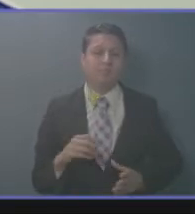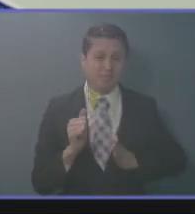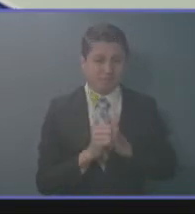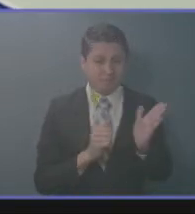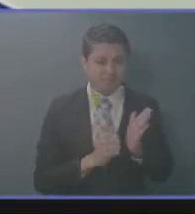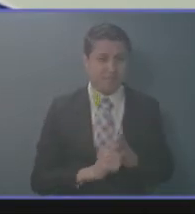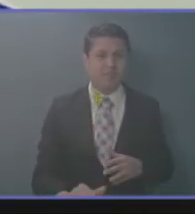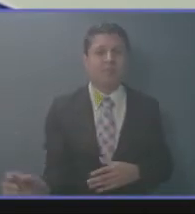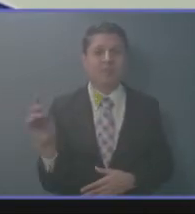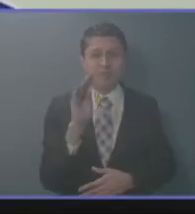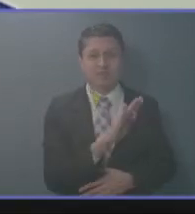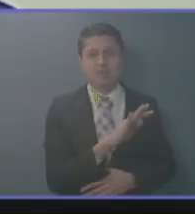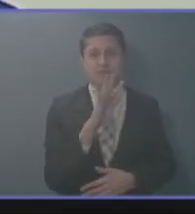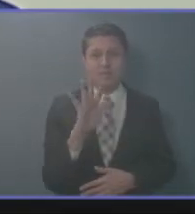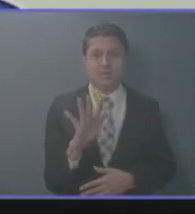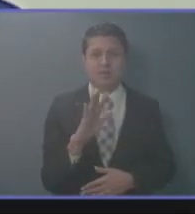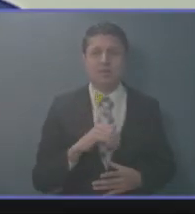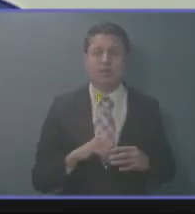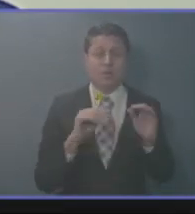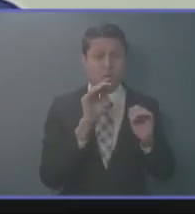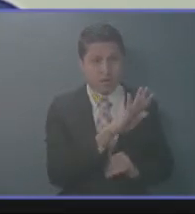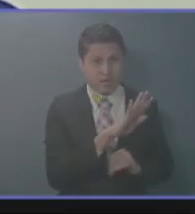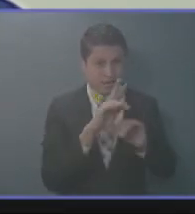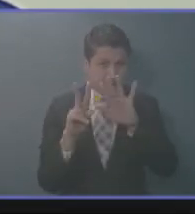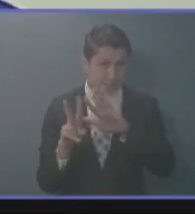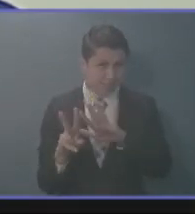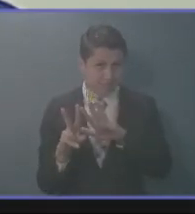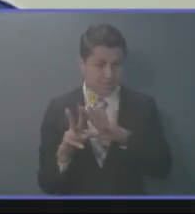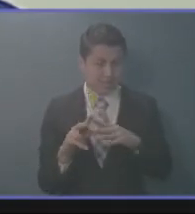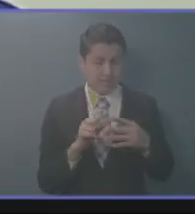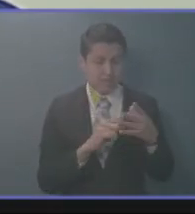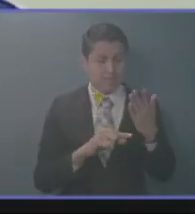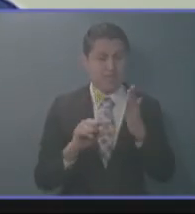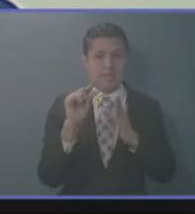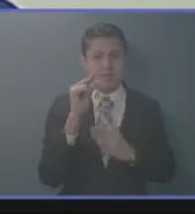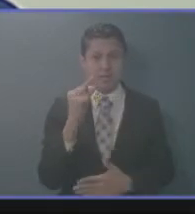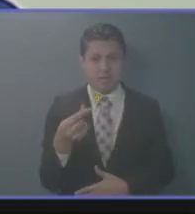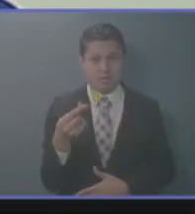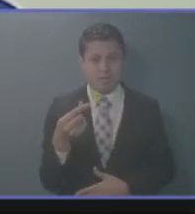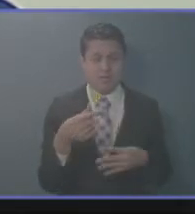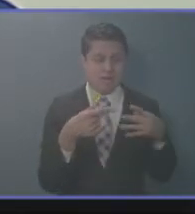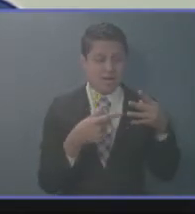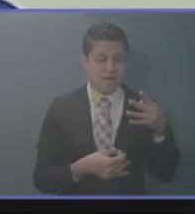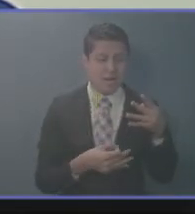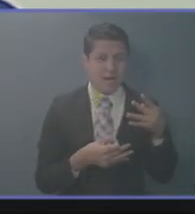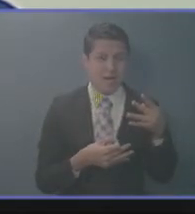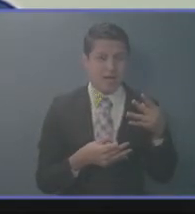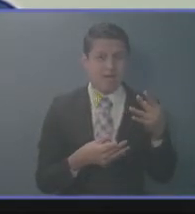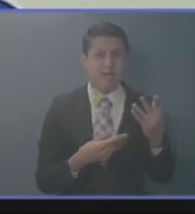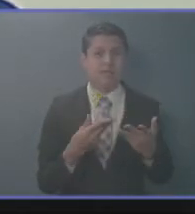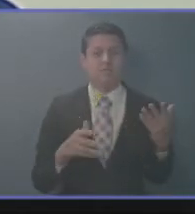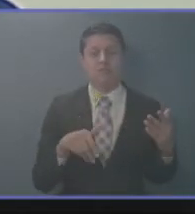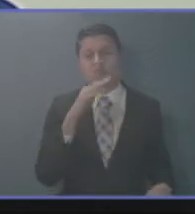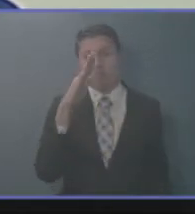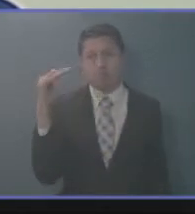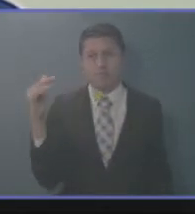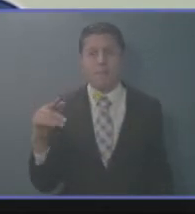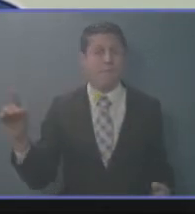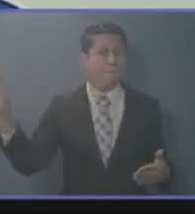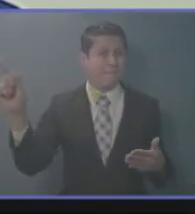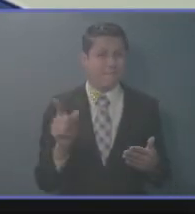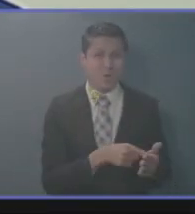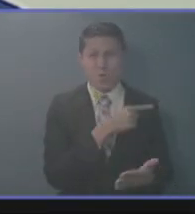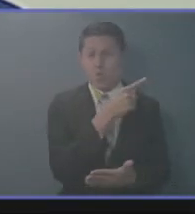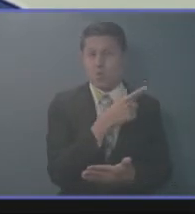el artículo 47, letra G, de la Ley de Servicios Internacionales prohíbe a